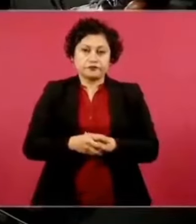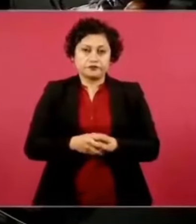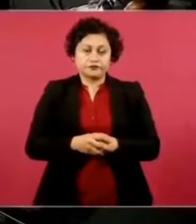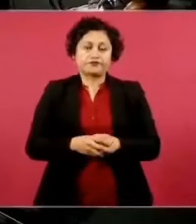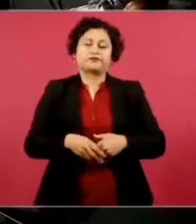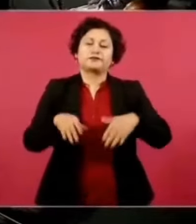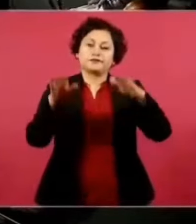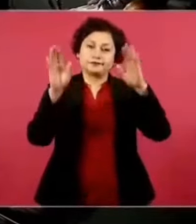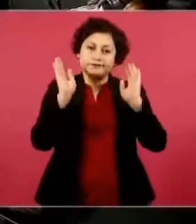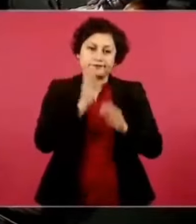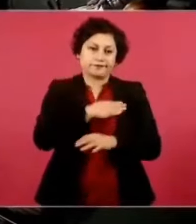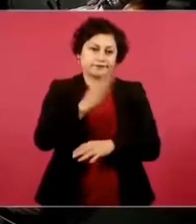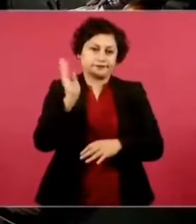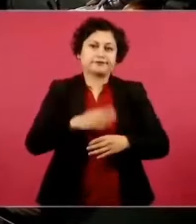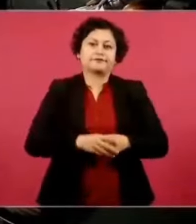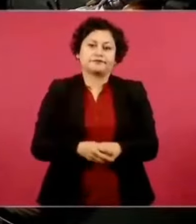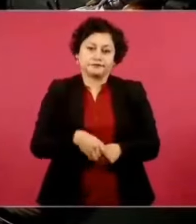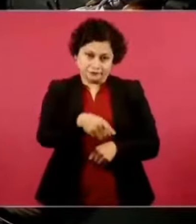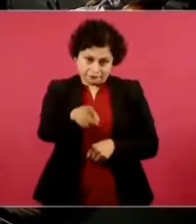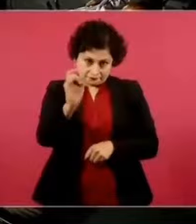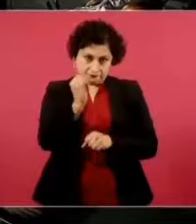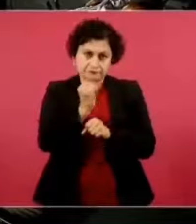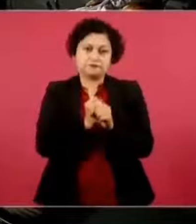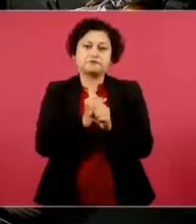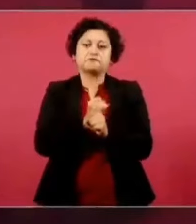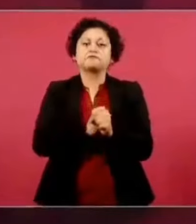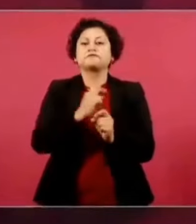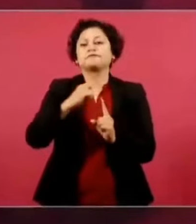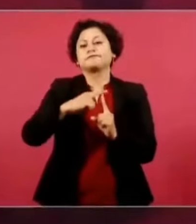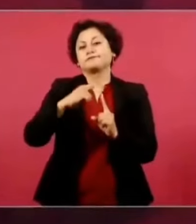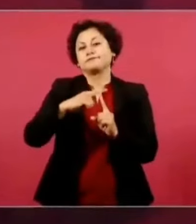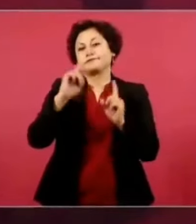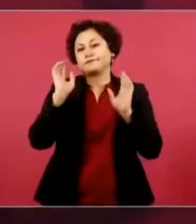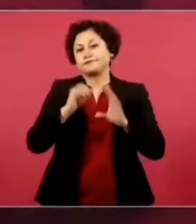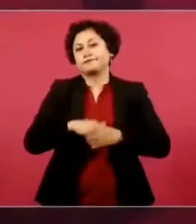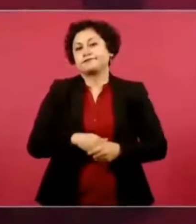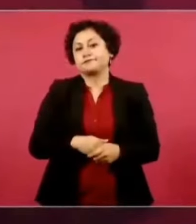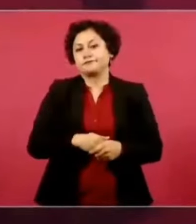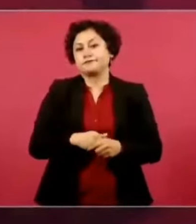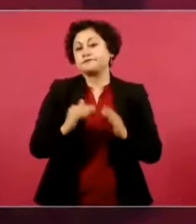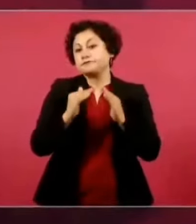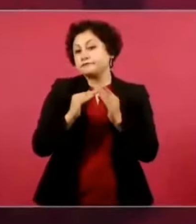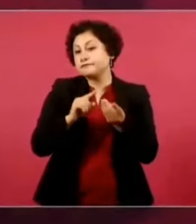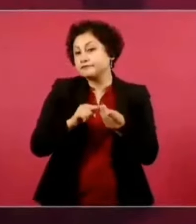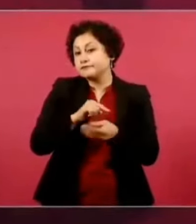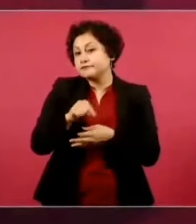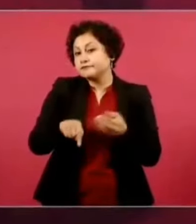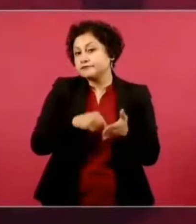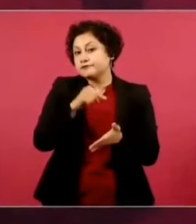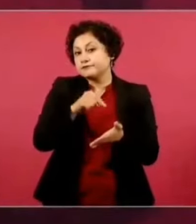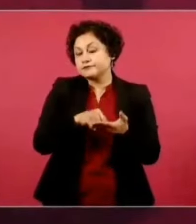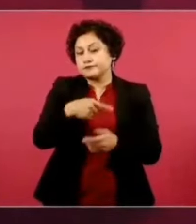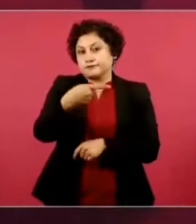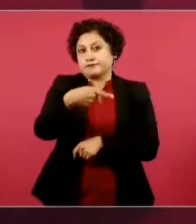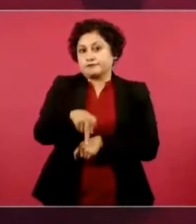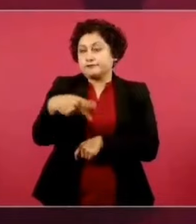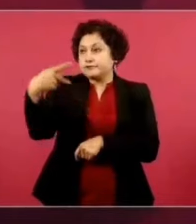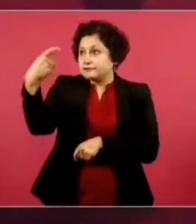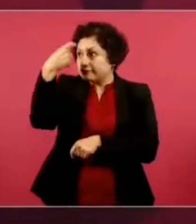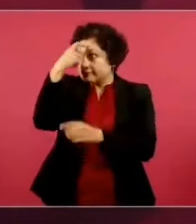Bueno, ahí queda de tarea, ¿a dónde está la casa? Pero le llamó mucho la atención